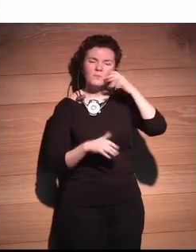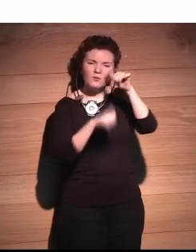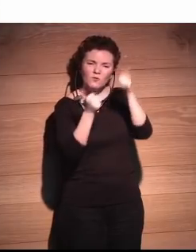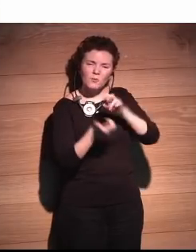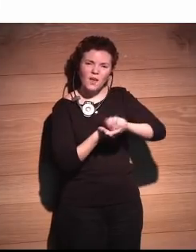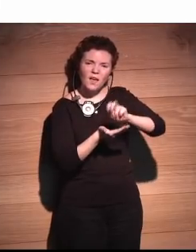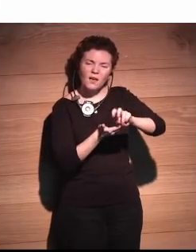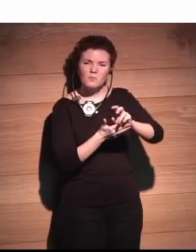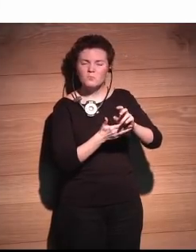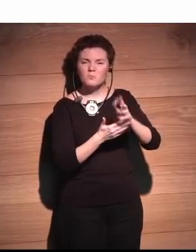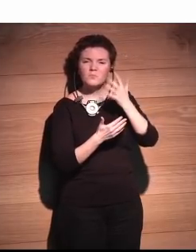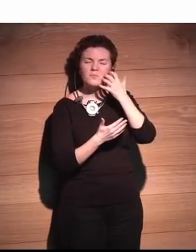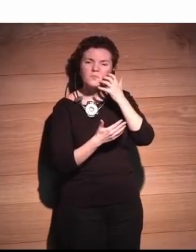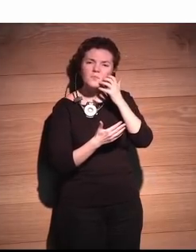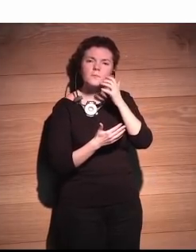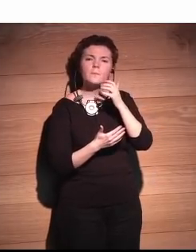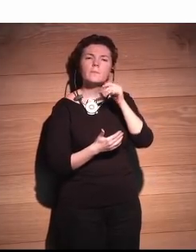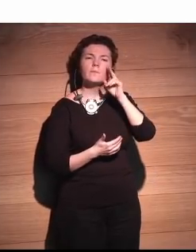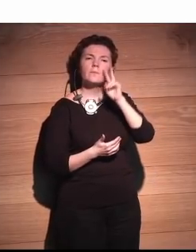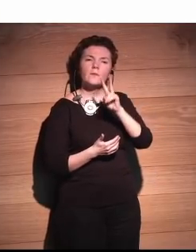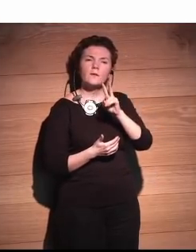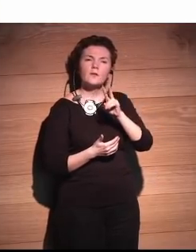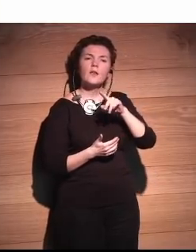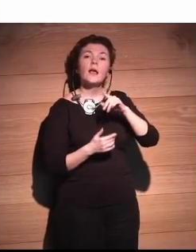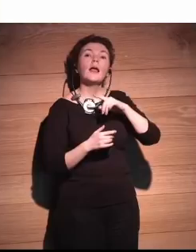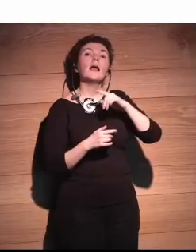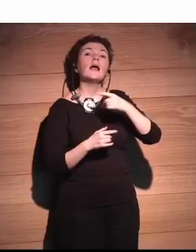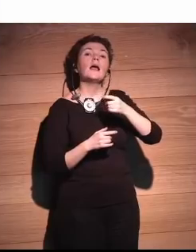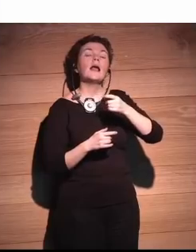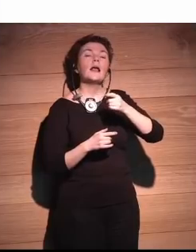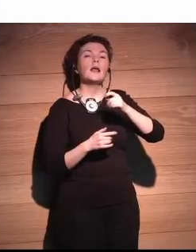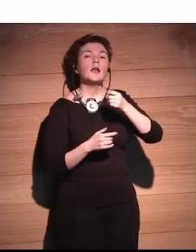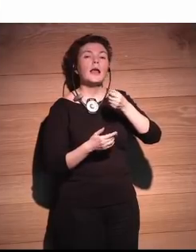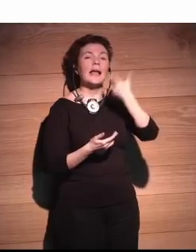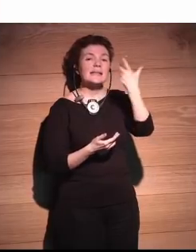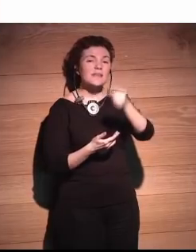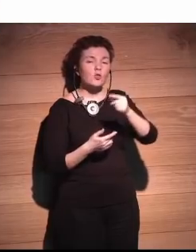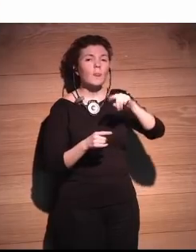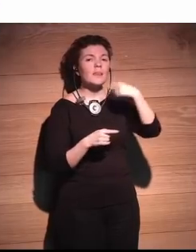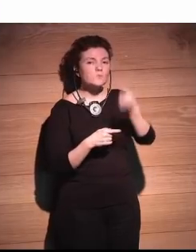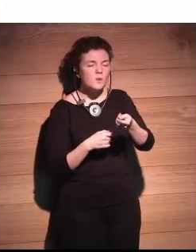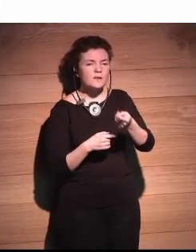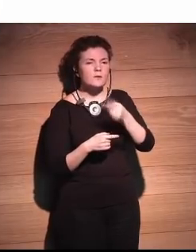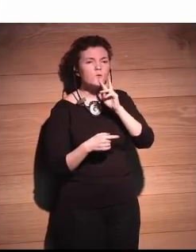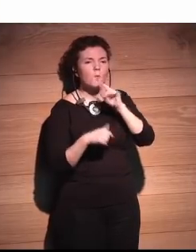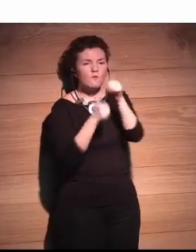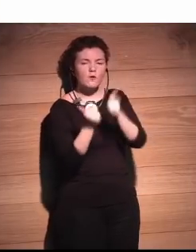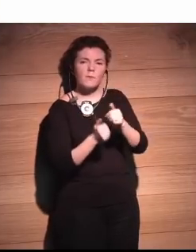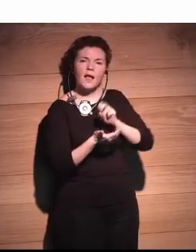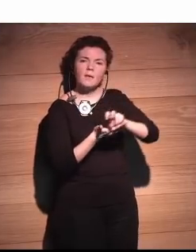extraña. Y vemos cómo se mueve después de tomar esta inyección de proteína. Es